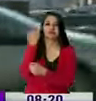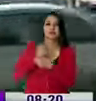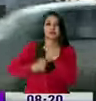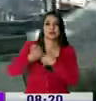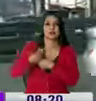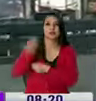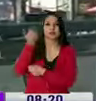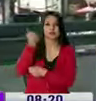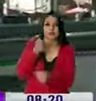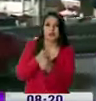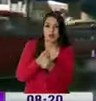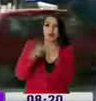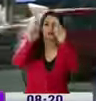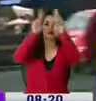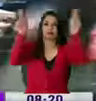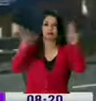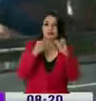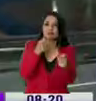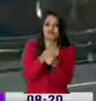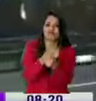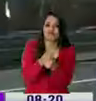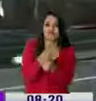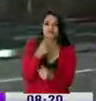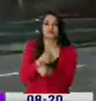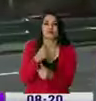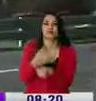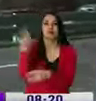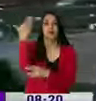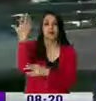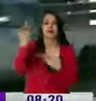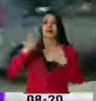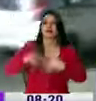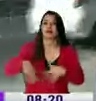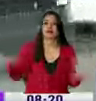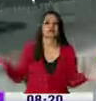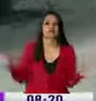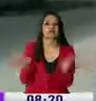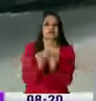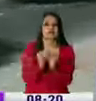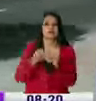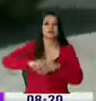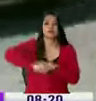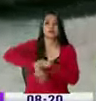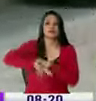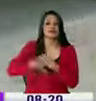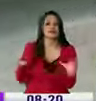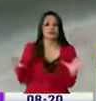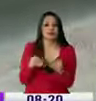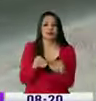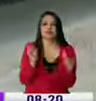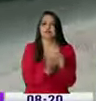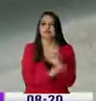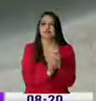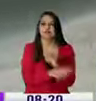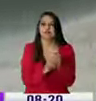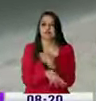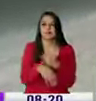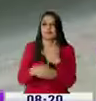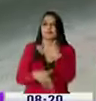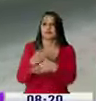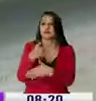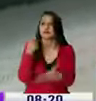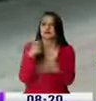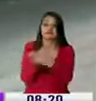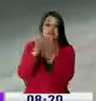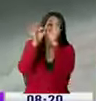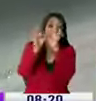contra los pasos peatonales han hecho que el Cabildo ya se abastezca de todos los repuestos necesarios para que no tarde tanto la reposición de